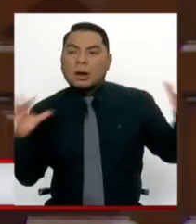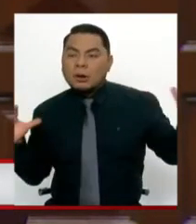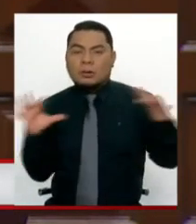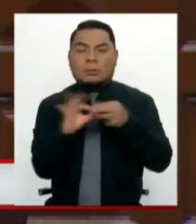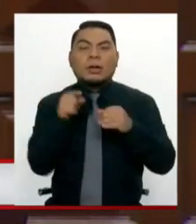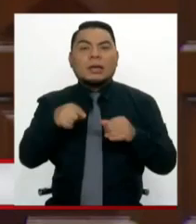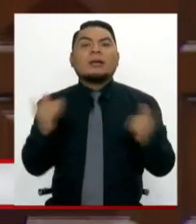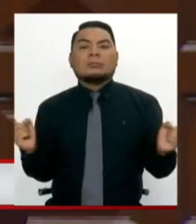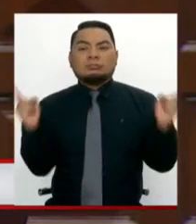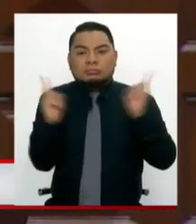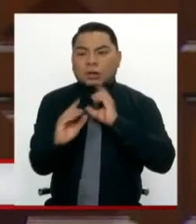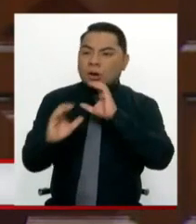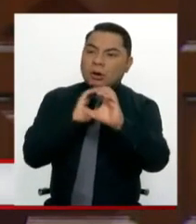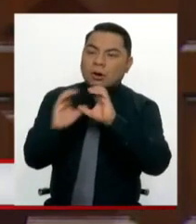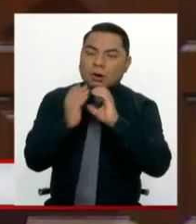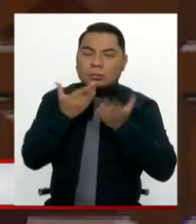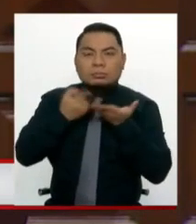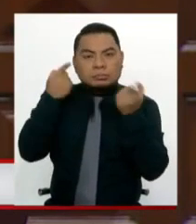espacios de diálogo.